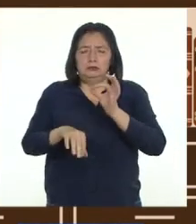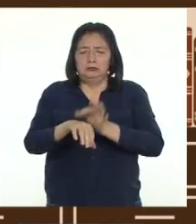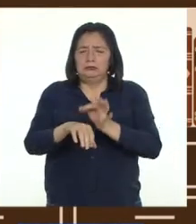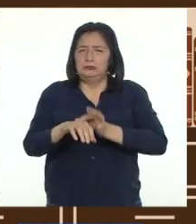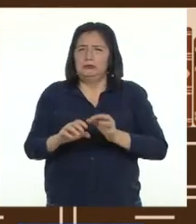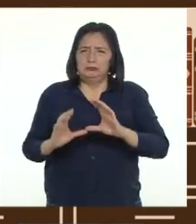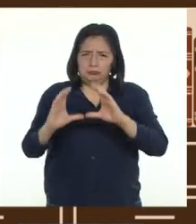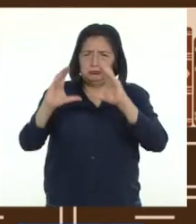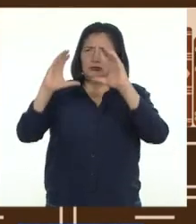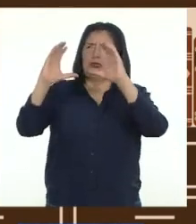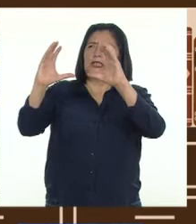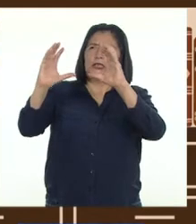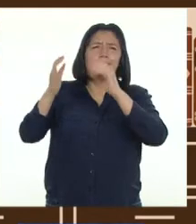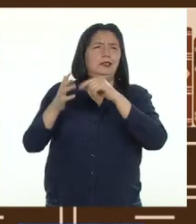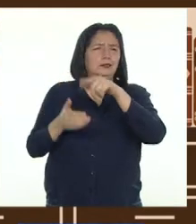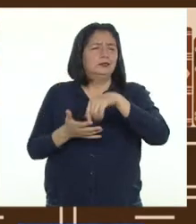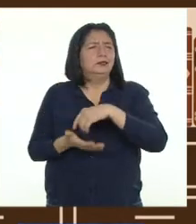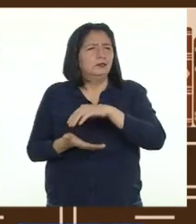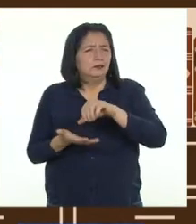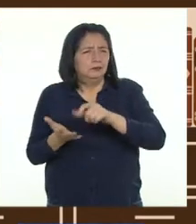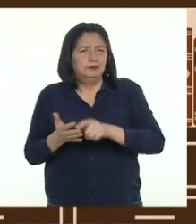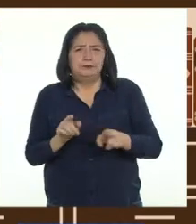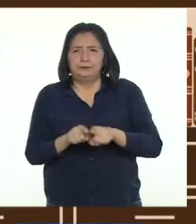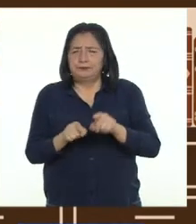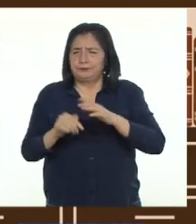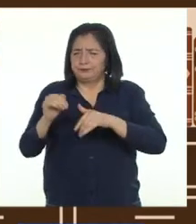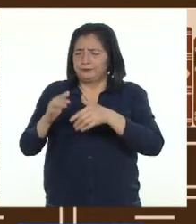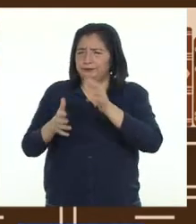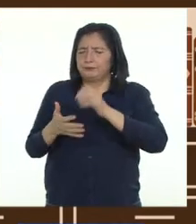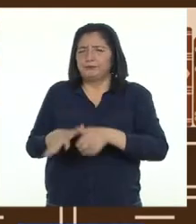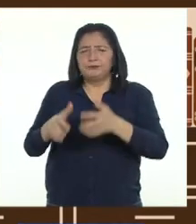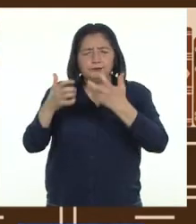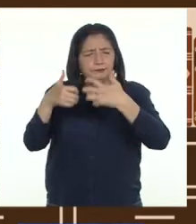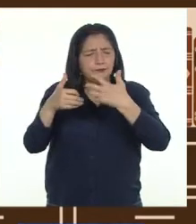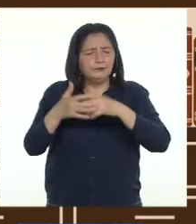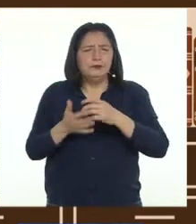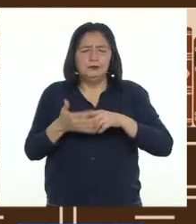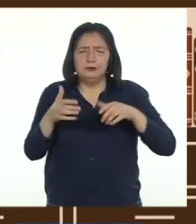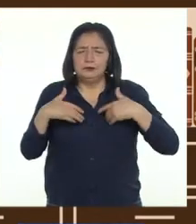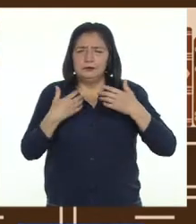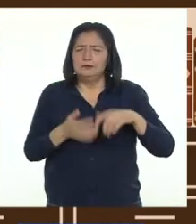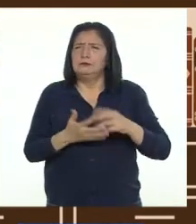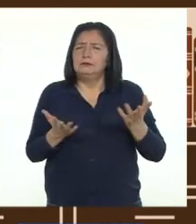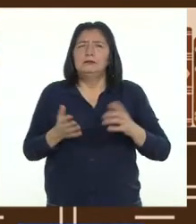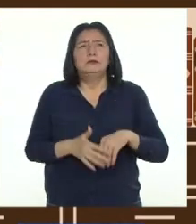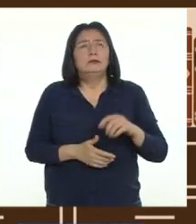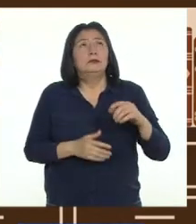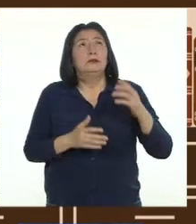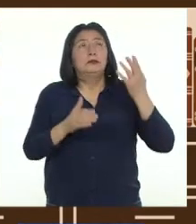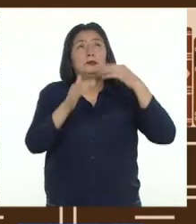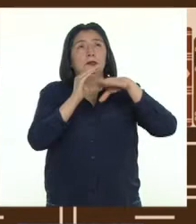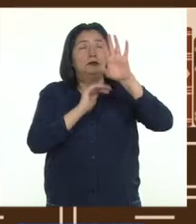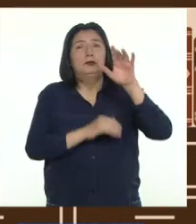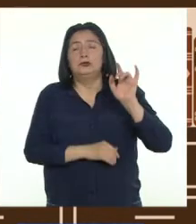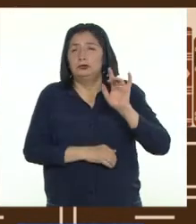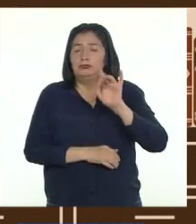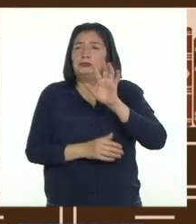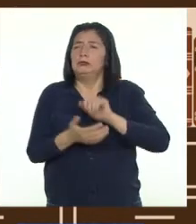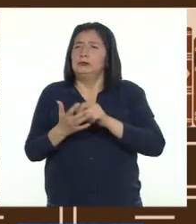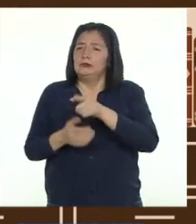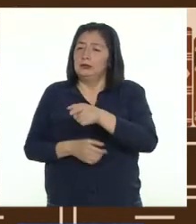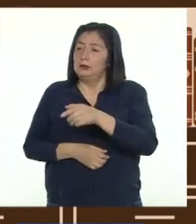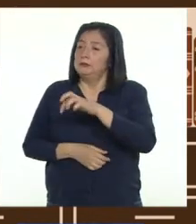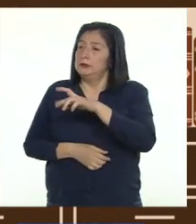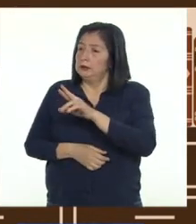los jardines de la exposición, además de construir una máquina que pueda volar por los cielos. Pedro Ruiz Gallo